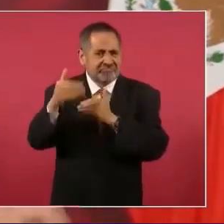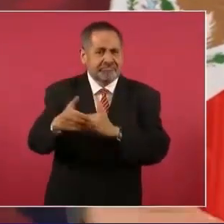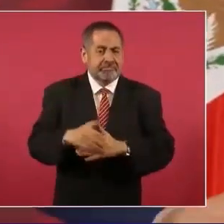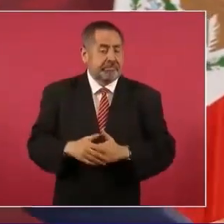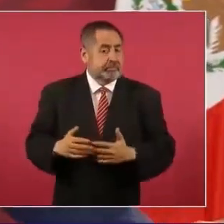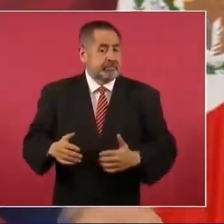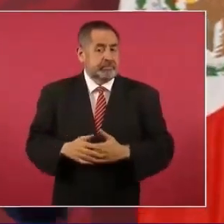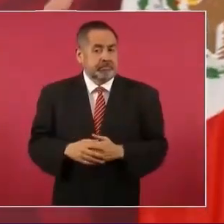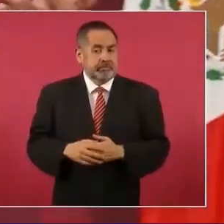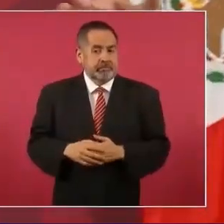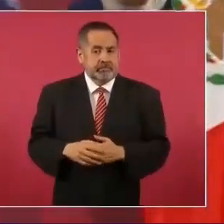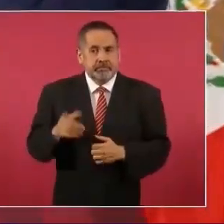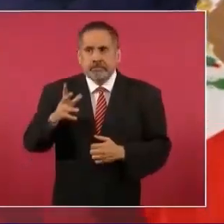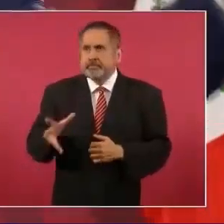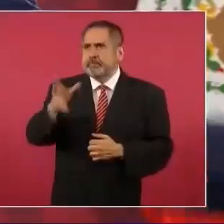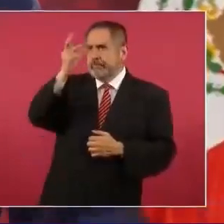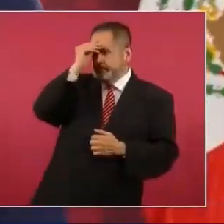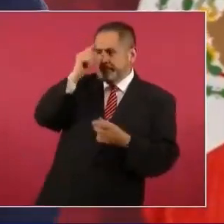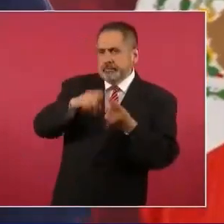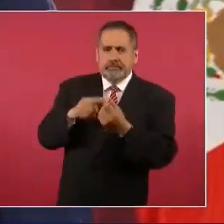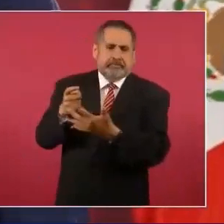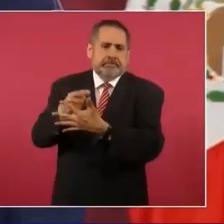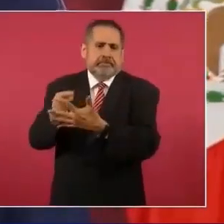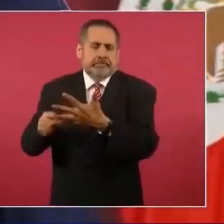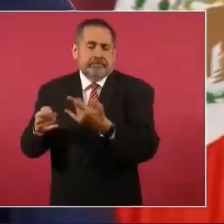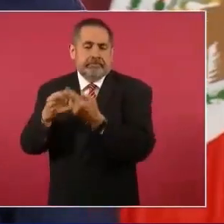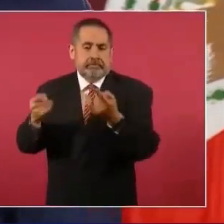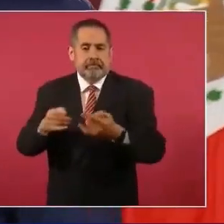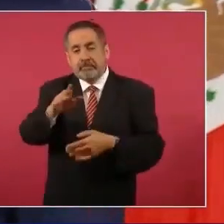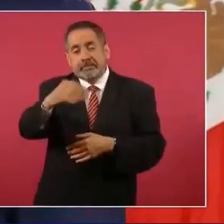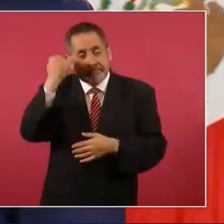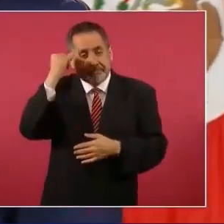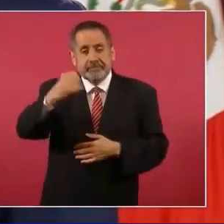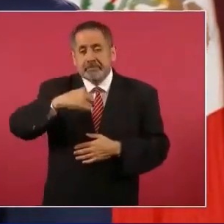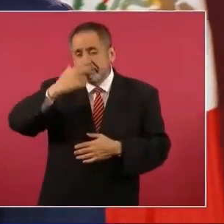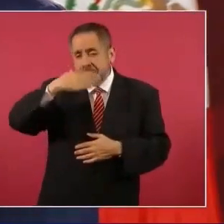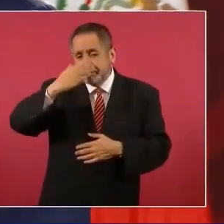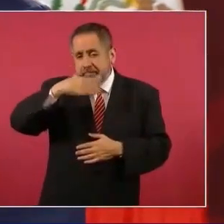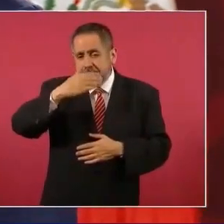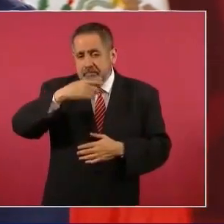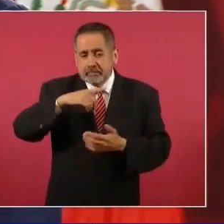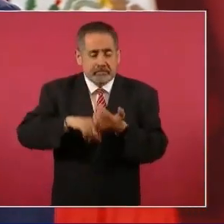¿De dónde me inspiro? Imagínense, Lázaro Cárdenas,